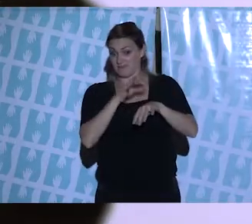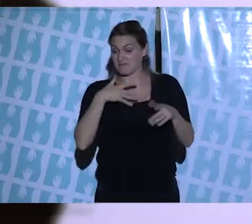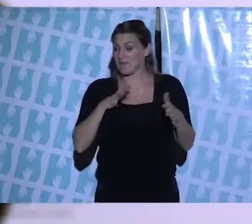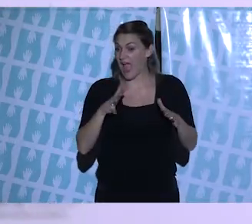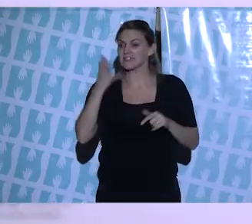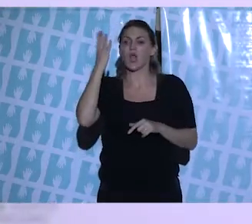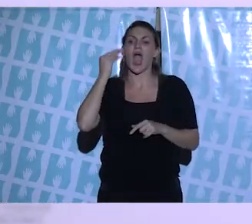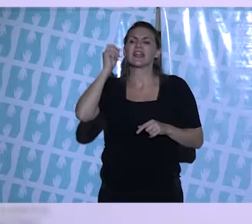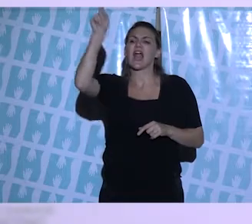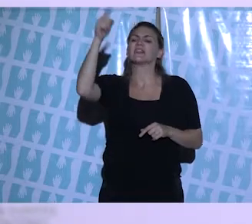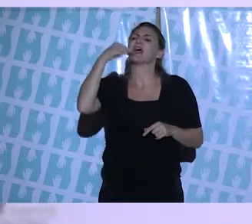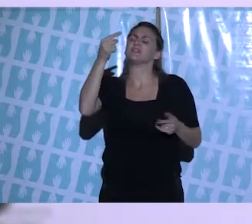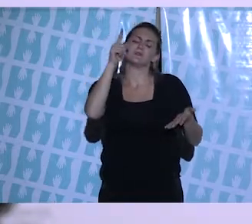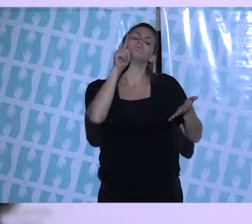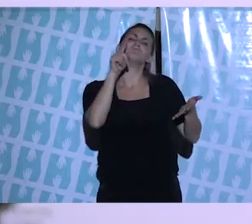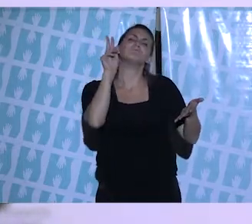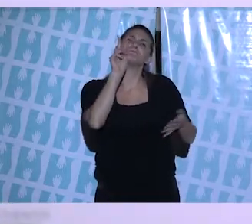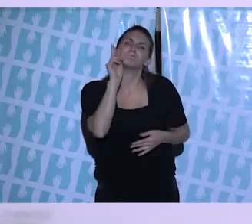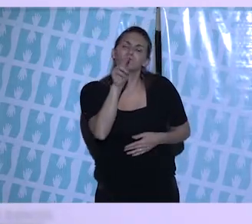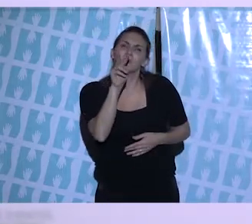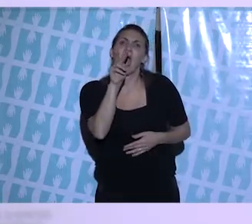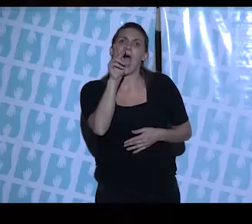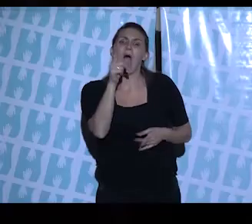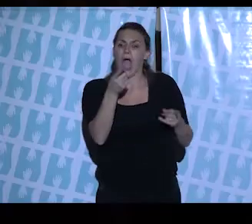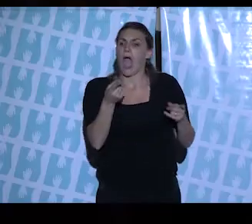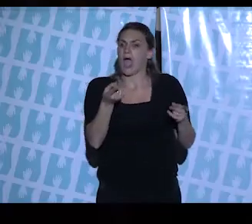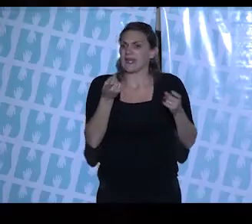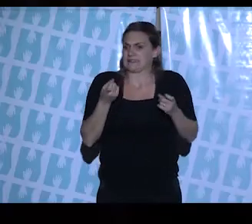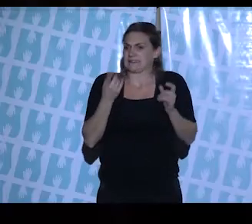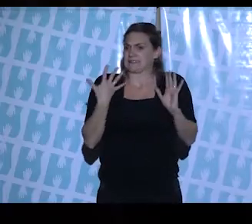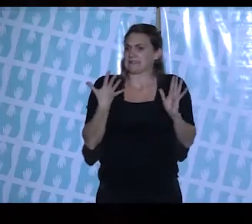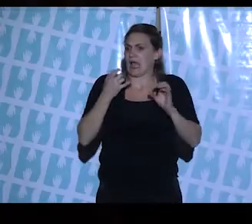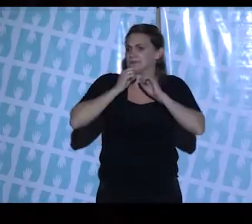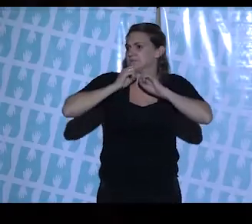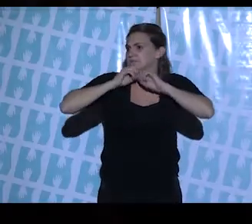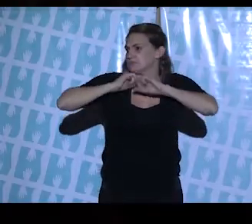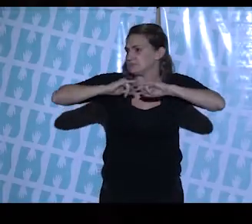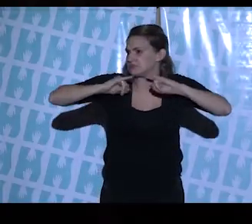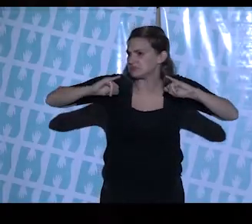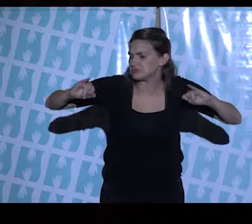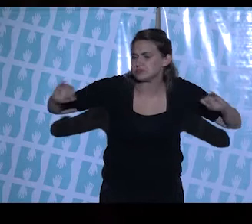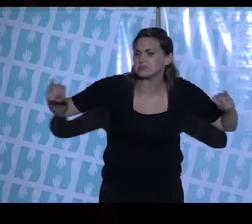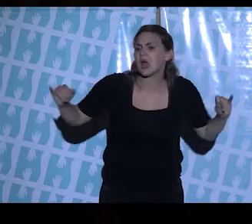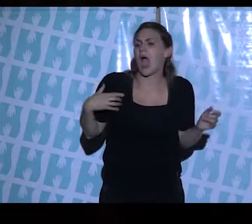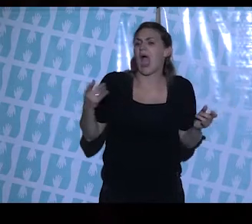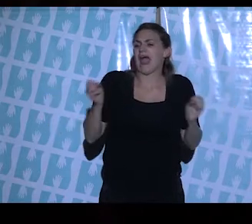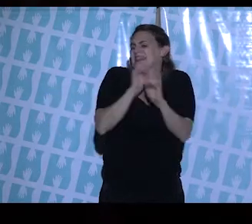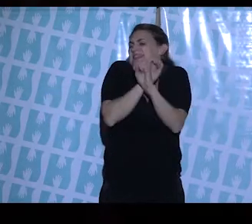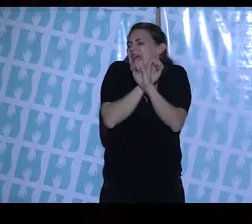que dice: es necesario concientizar la población acerca de esta terrible